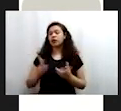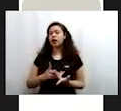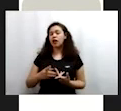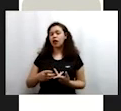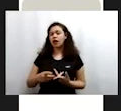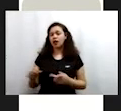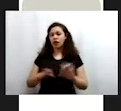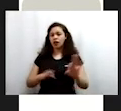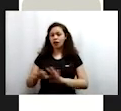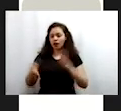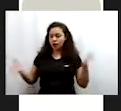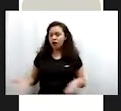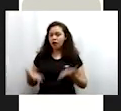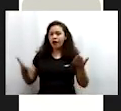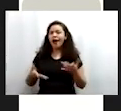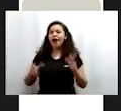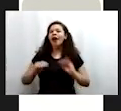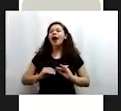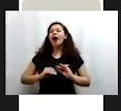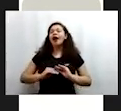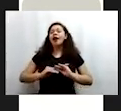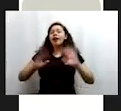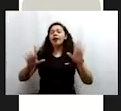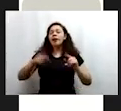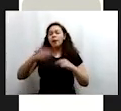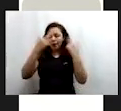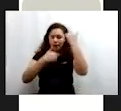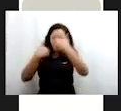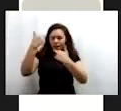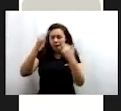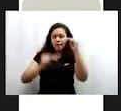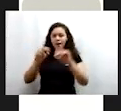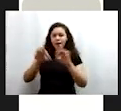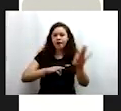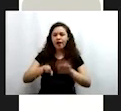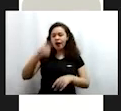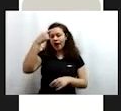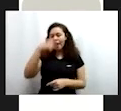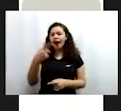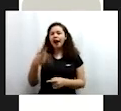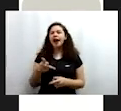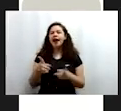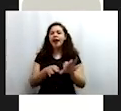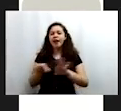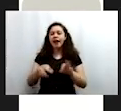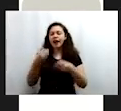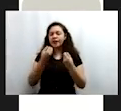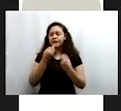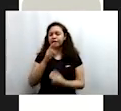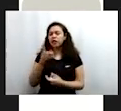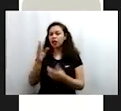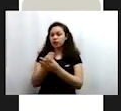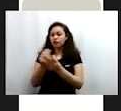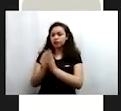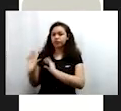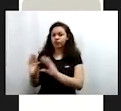laboral, siempre y cuando seas claro que estás analizando el puesto para un mejor desempeño y una mejor capacitación. No